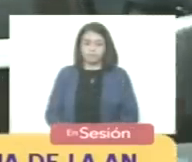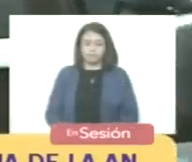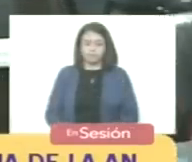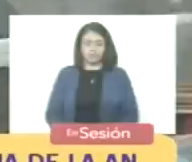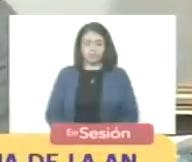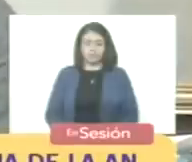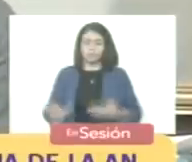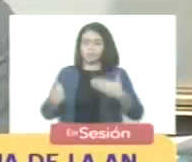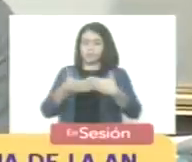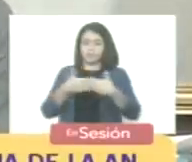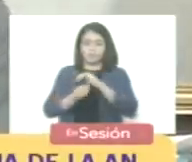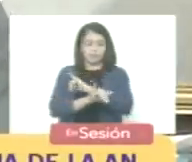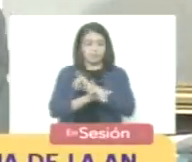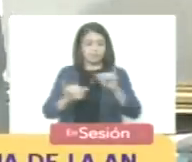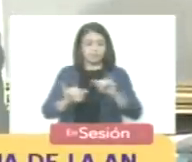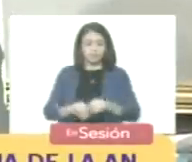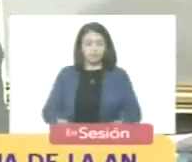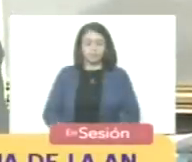Se cierra.